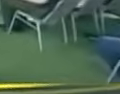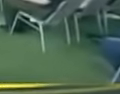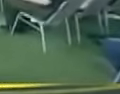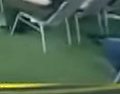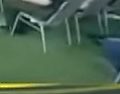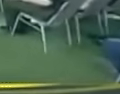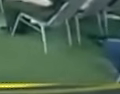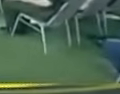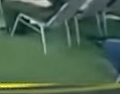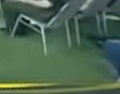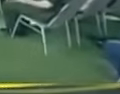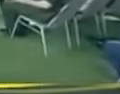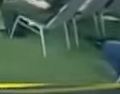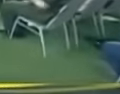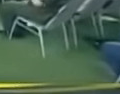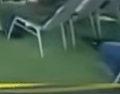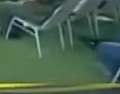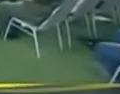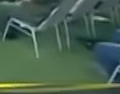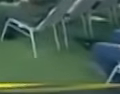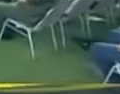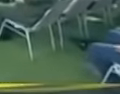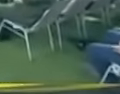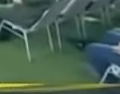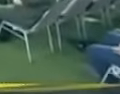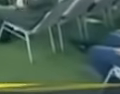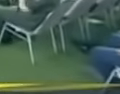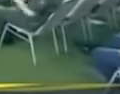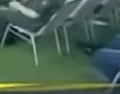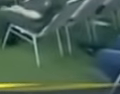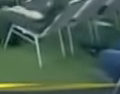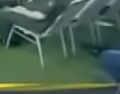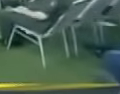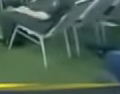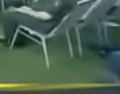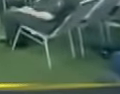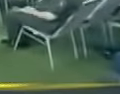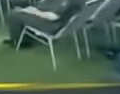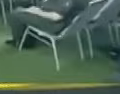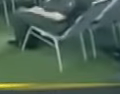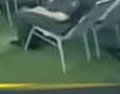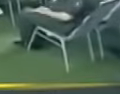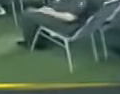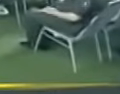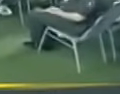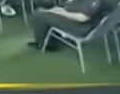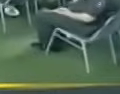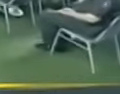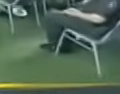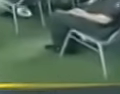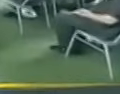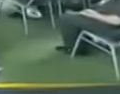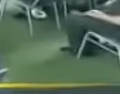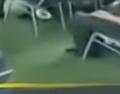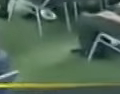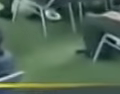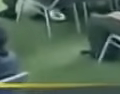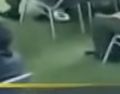Génesis, Diosdado, los chamos, bueno, los más chamos, por favor. Vente para acá. Mervin.